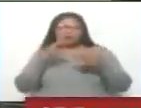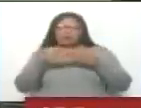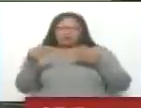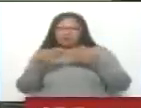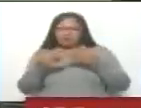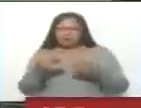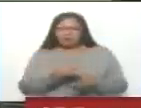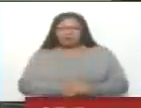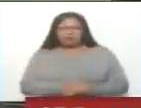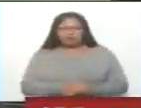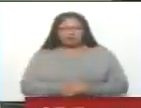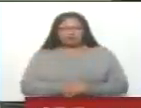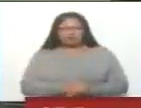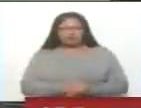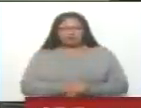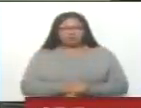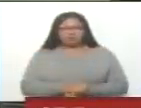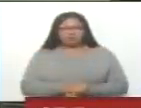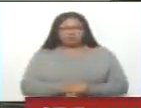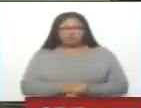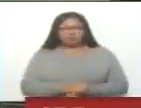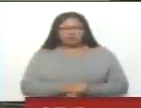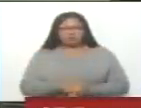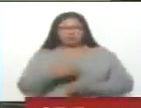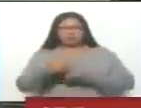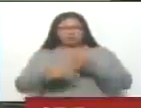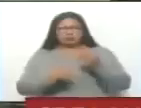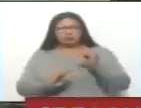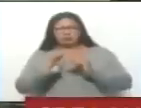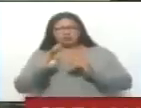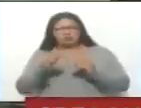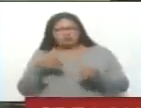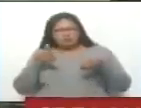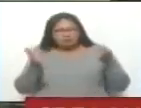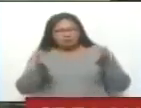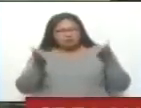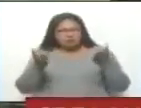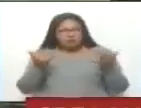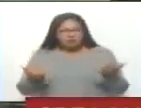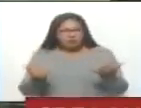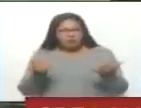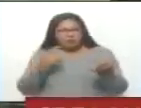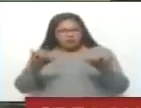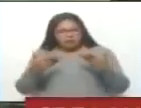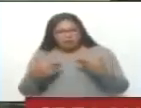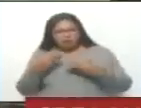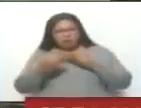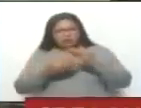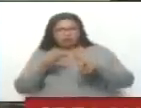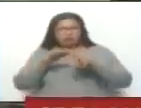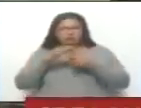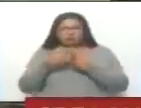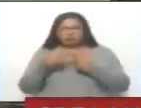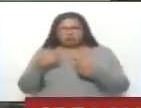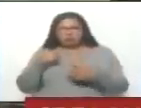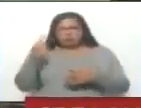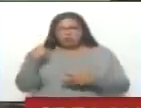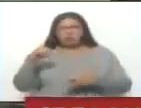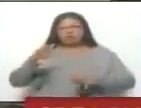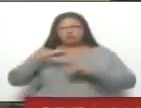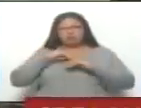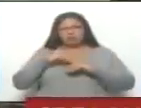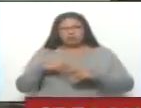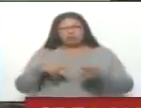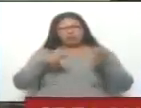que produjo una inflación inducida que trajo como consecuencia, yo tengo que asumir responsablemente